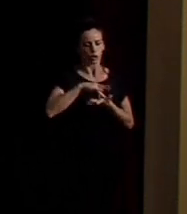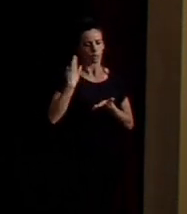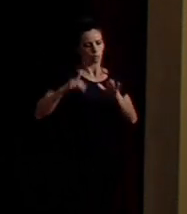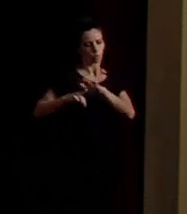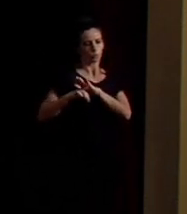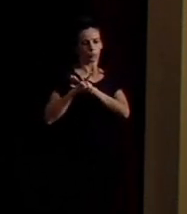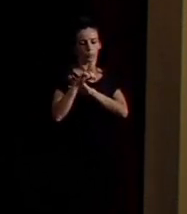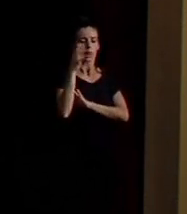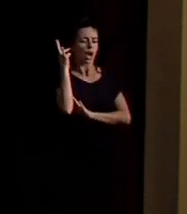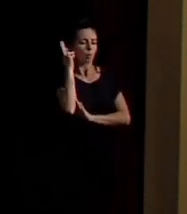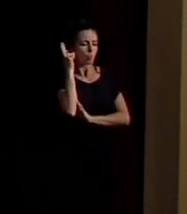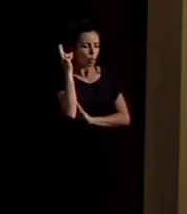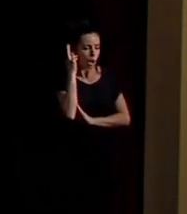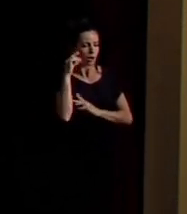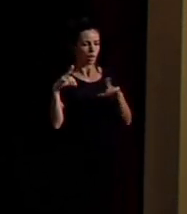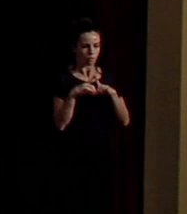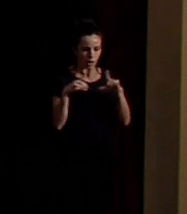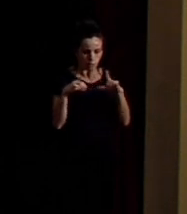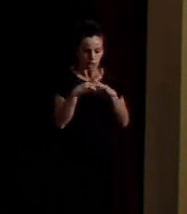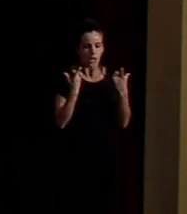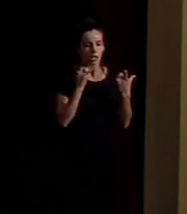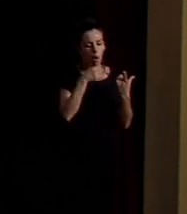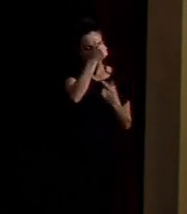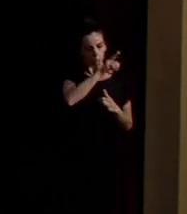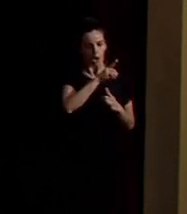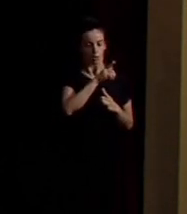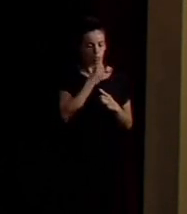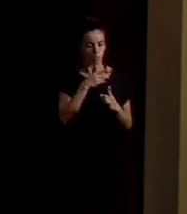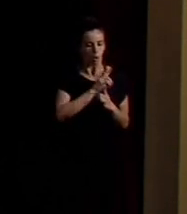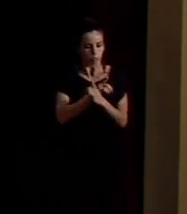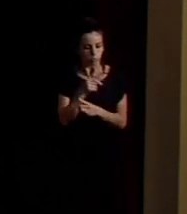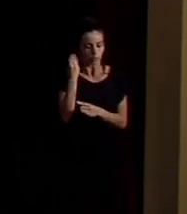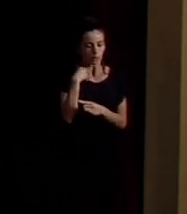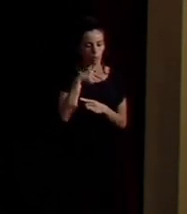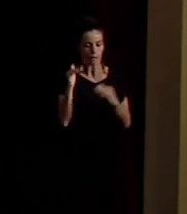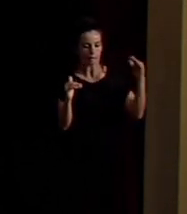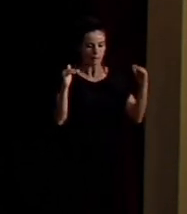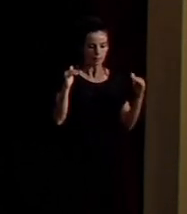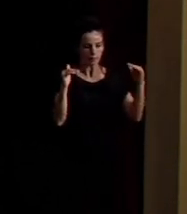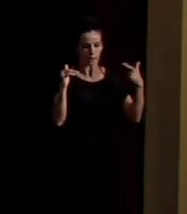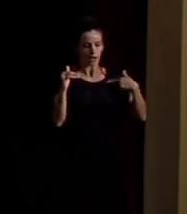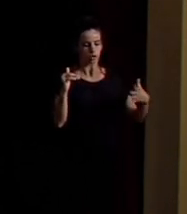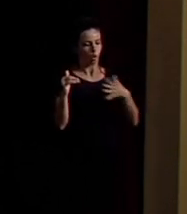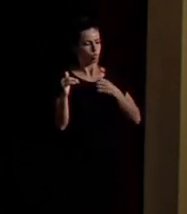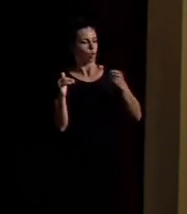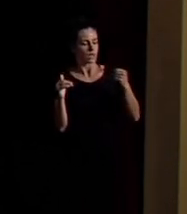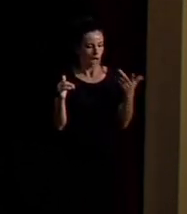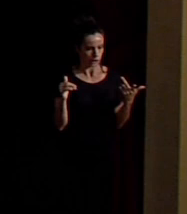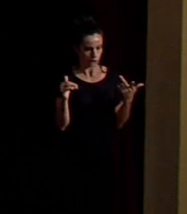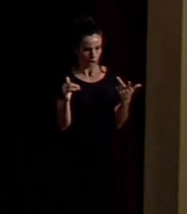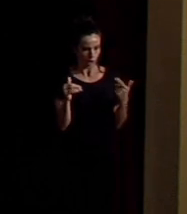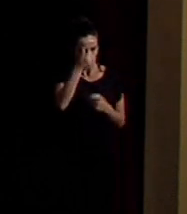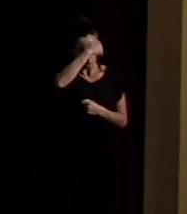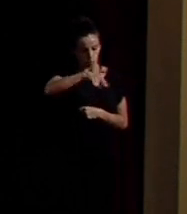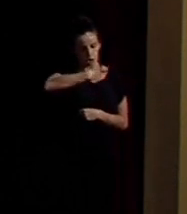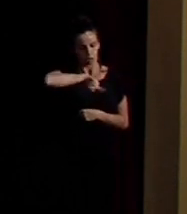avance de las mujeres, del feminismo, frente a esa pérdida progresiva de ese estatus dominante que los hombres en algún momento hemos tenido